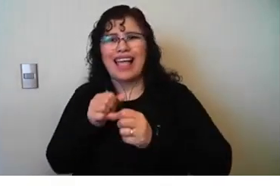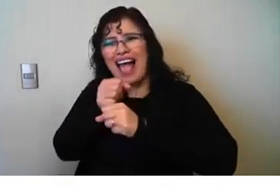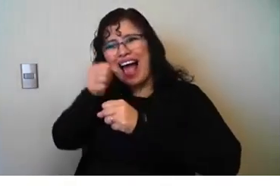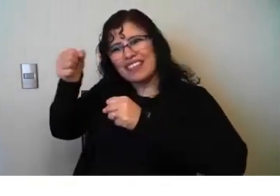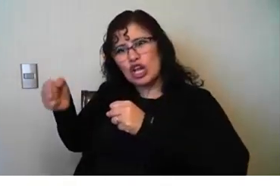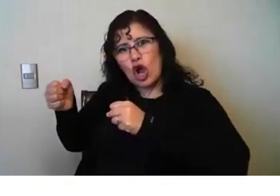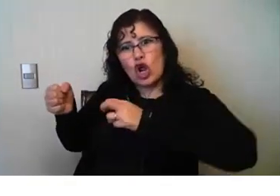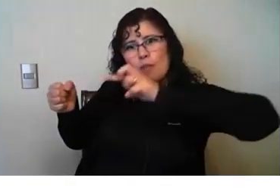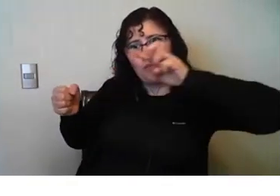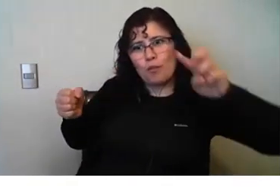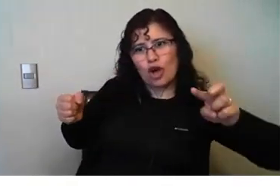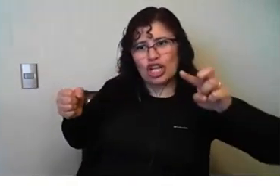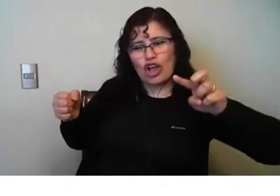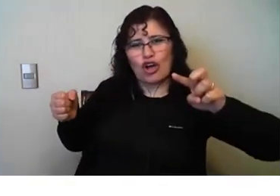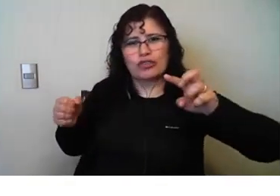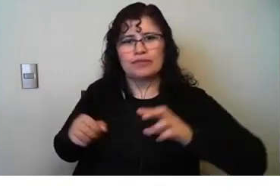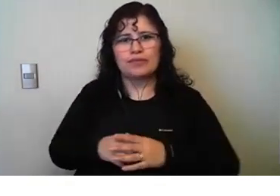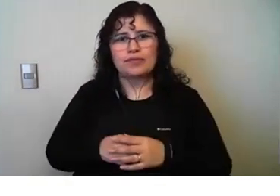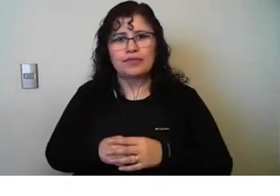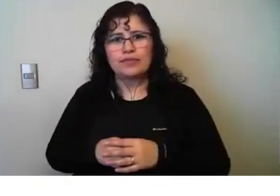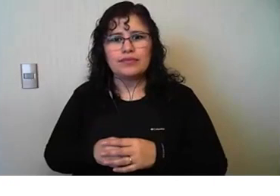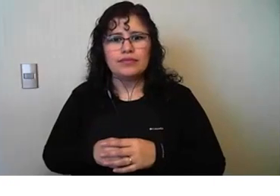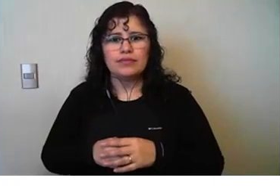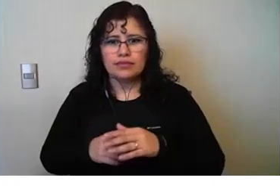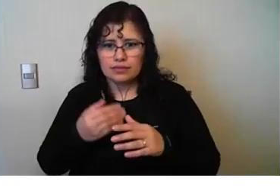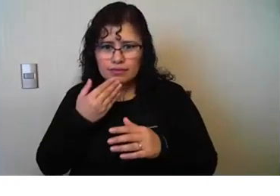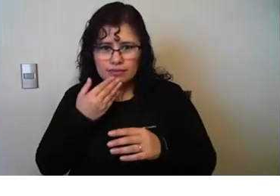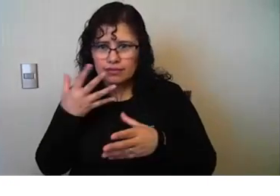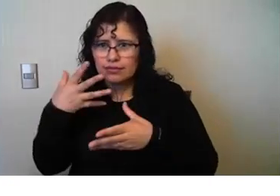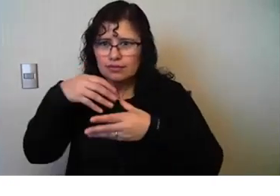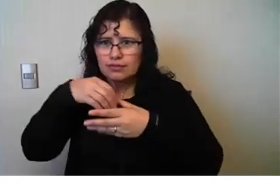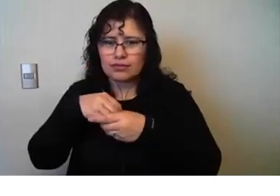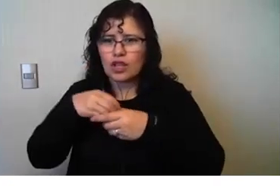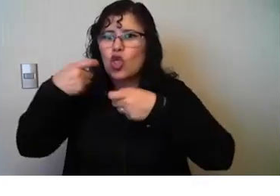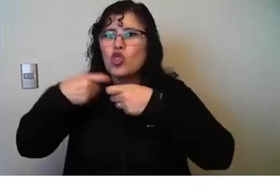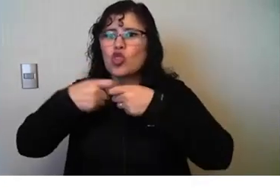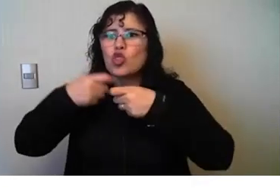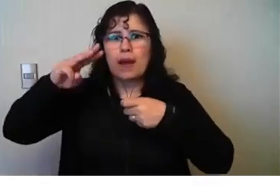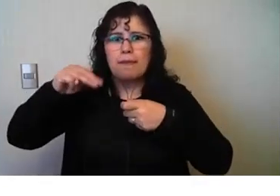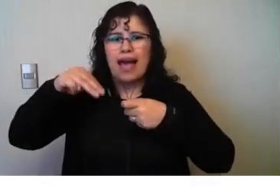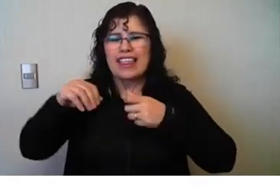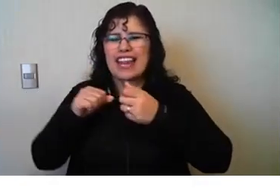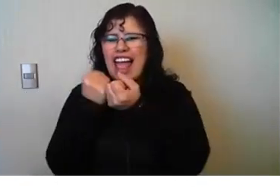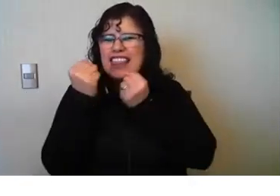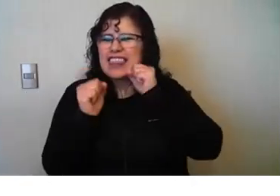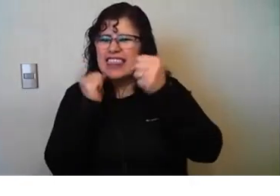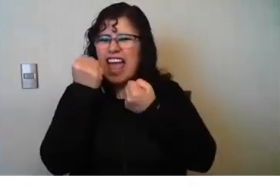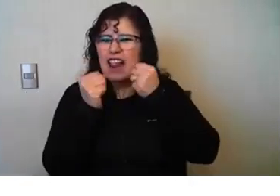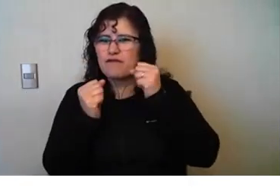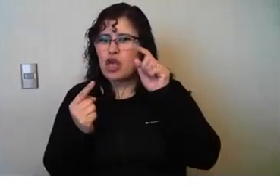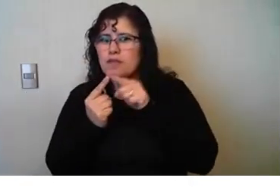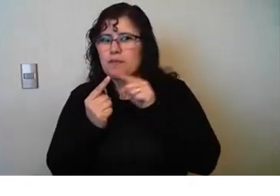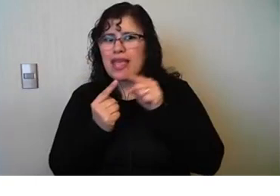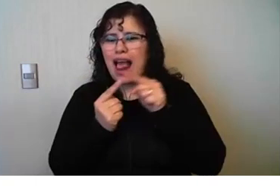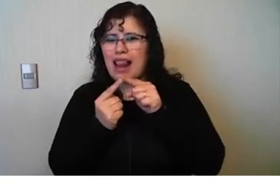posterior. Aquí está incluida lo que es la dura madre, está el nervio, ¿cierto? Espinal con la raíz posterior,